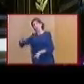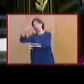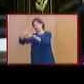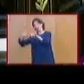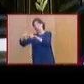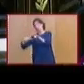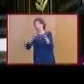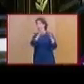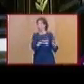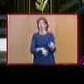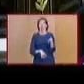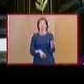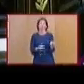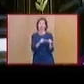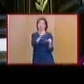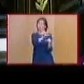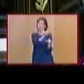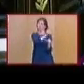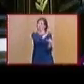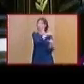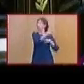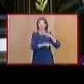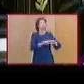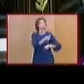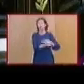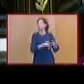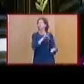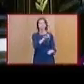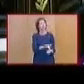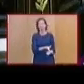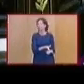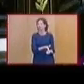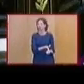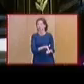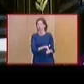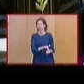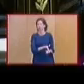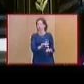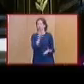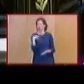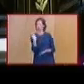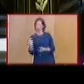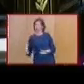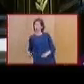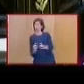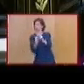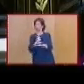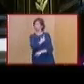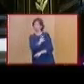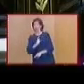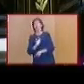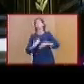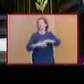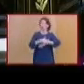Esto no ha ocurrido en los últimos años. No ha ocurrido en los últimos años en los que nosotros estábamos en la oposición. Cuando estábamos en el Gobierno, sí ocurría.